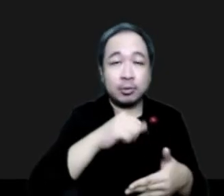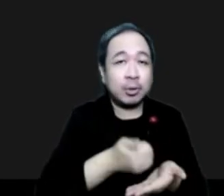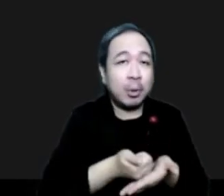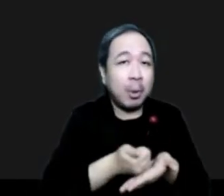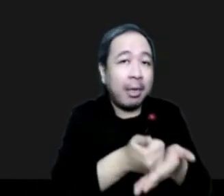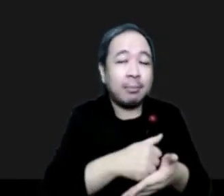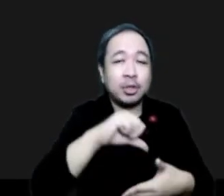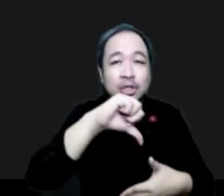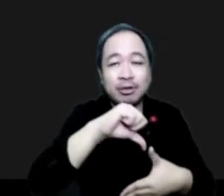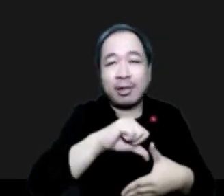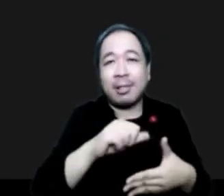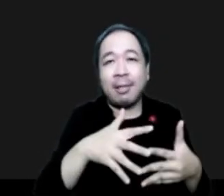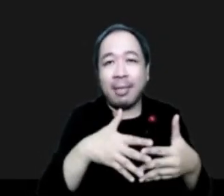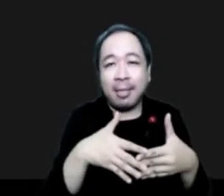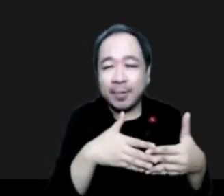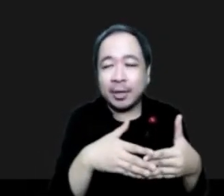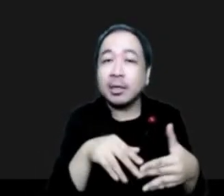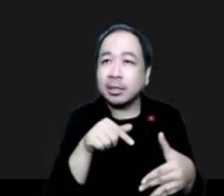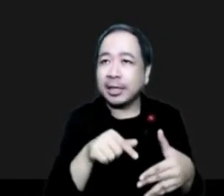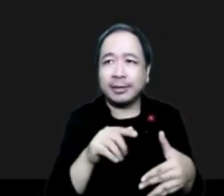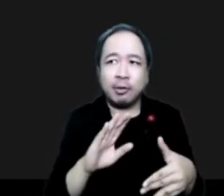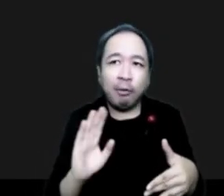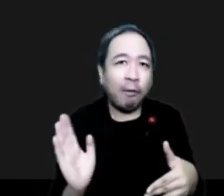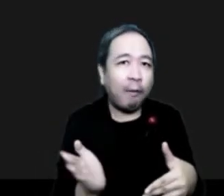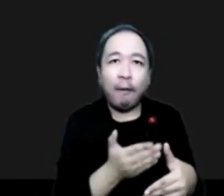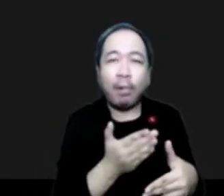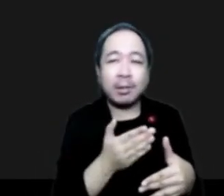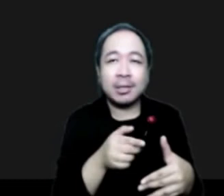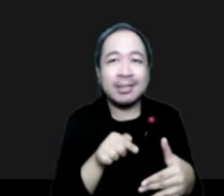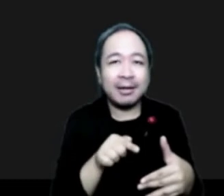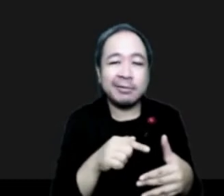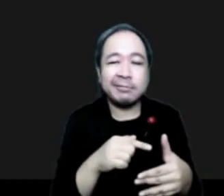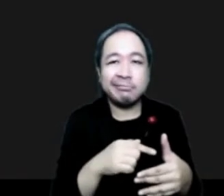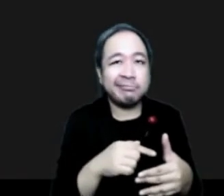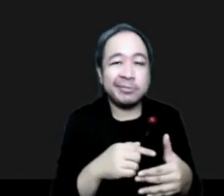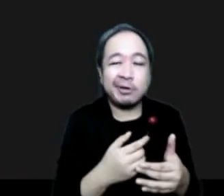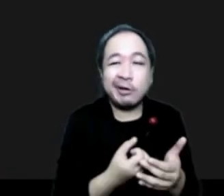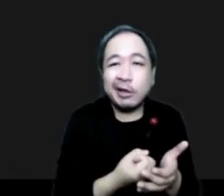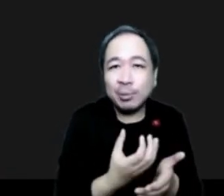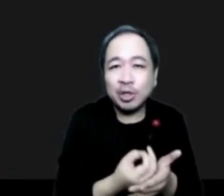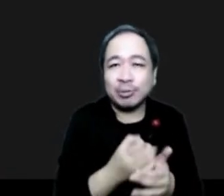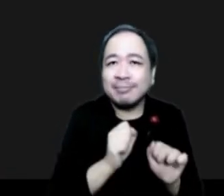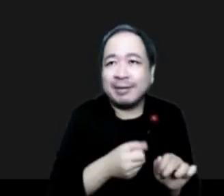relevancia. En cuanto a los desafíos, pues continuar generando